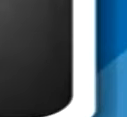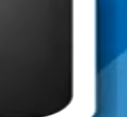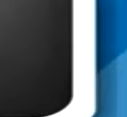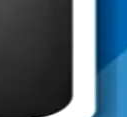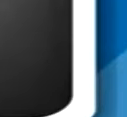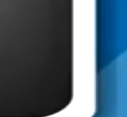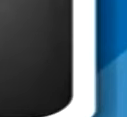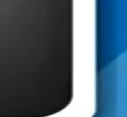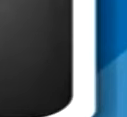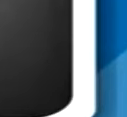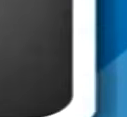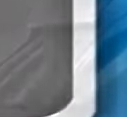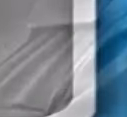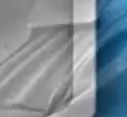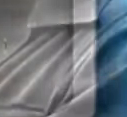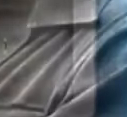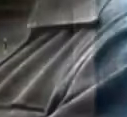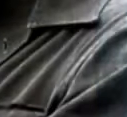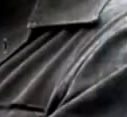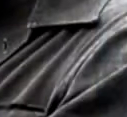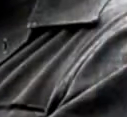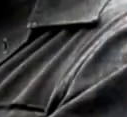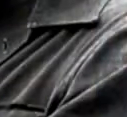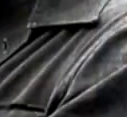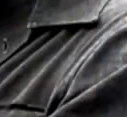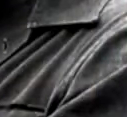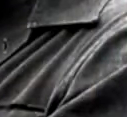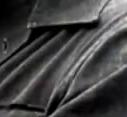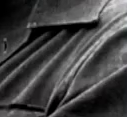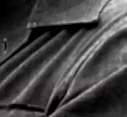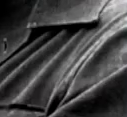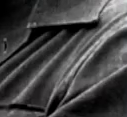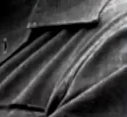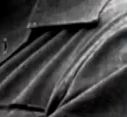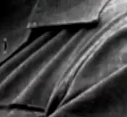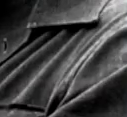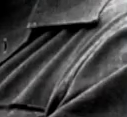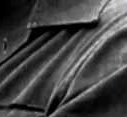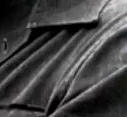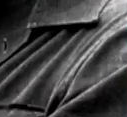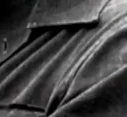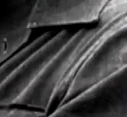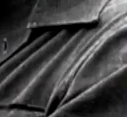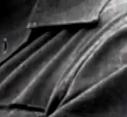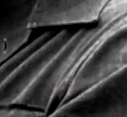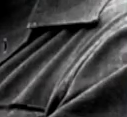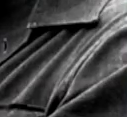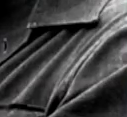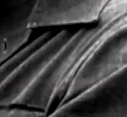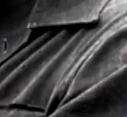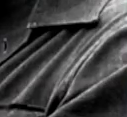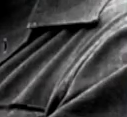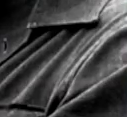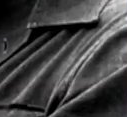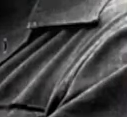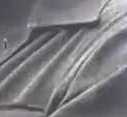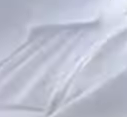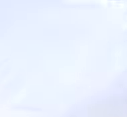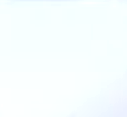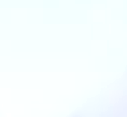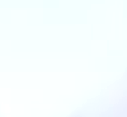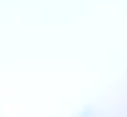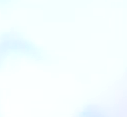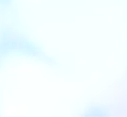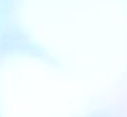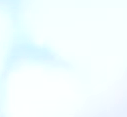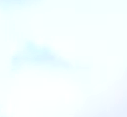de 1959, regresa el Che Guevara de gira por Europa, Asia y África. Conoce